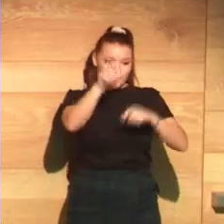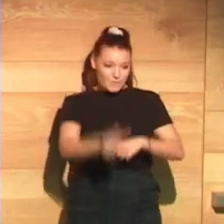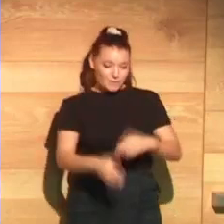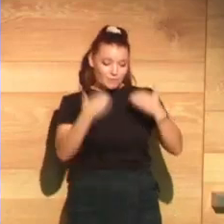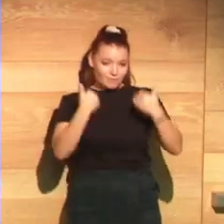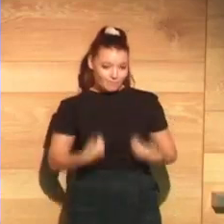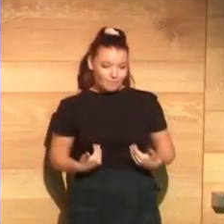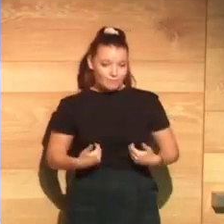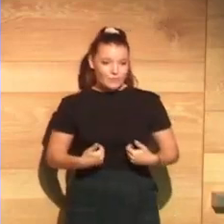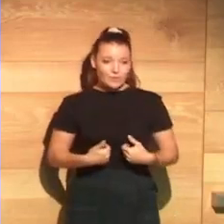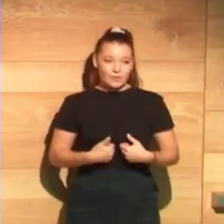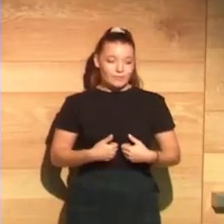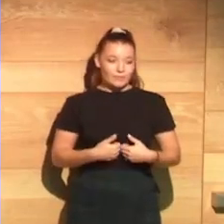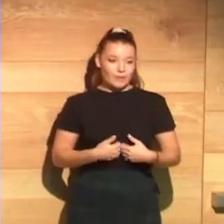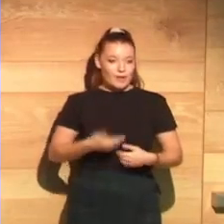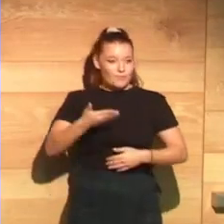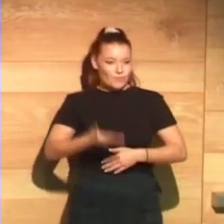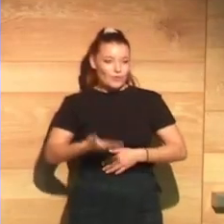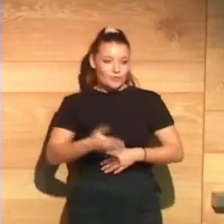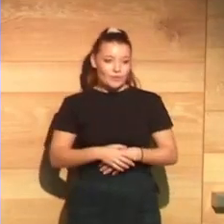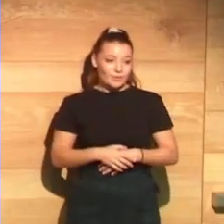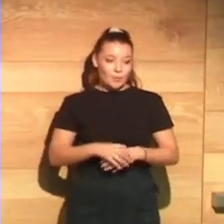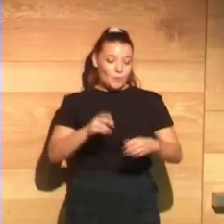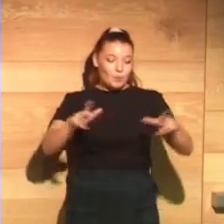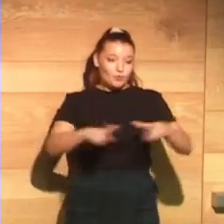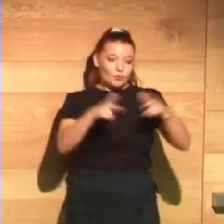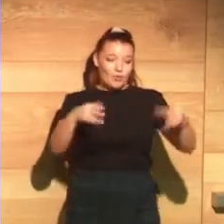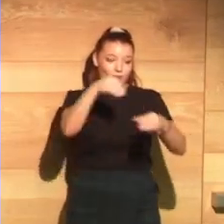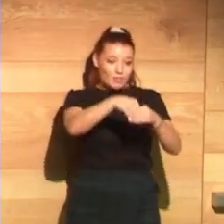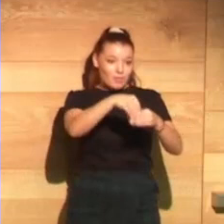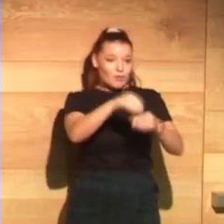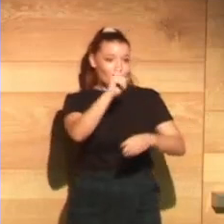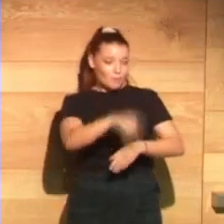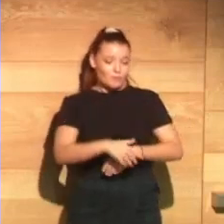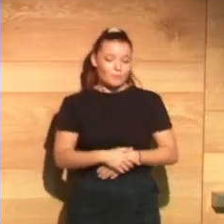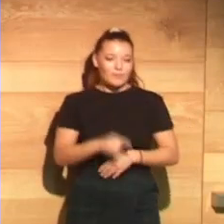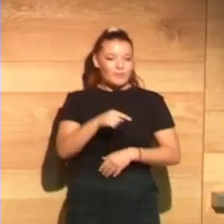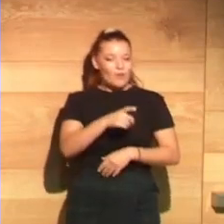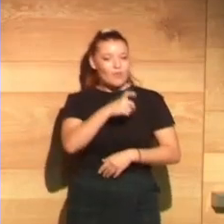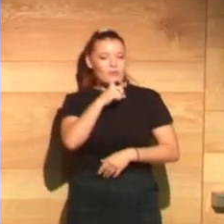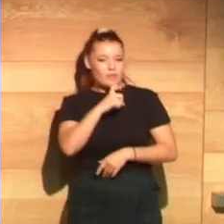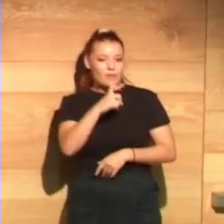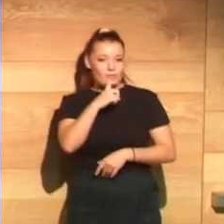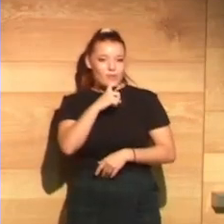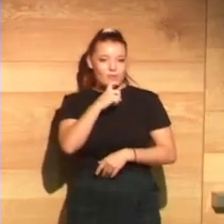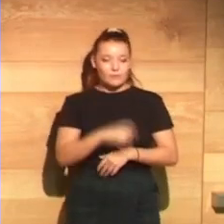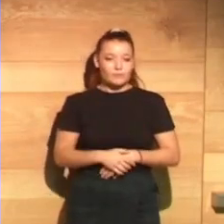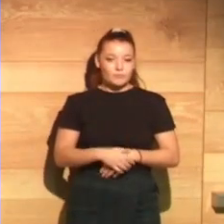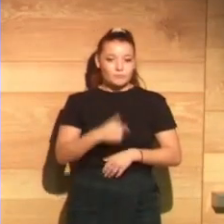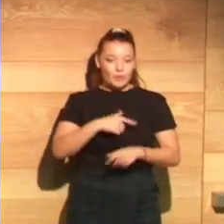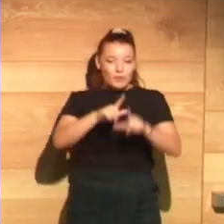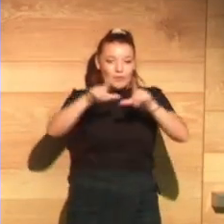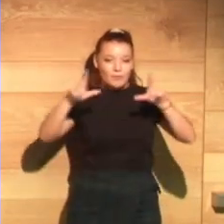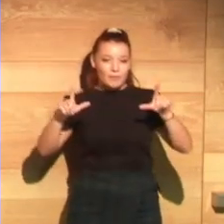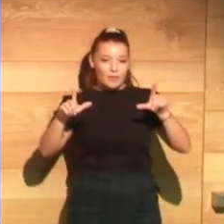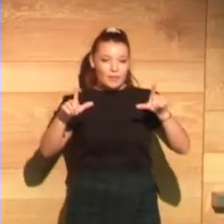personas, por ser alguien como otro miembro más de la sociedad, y que se lo puso muy difícil y que nos ha